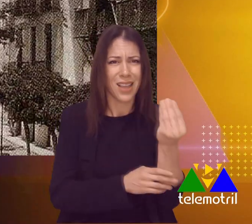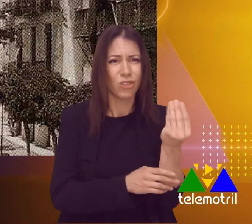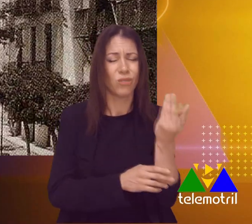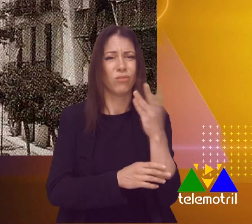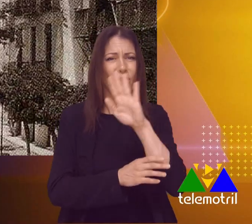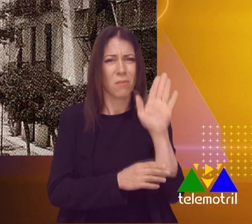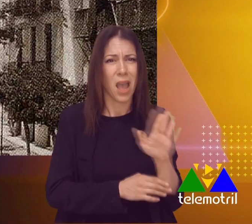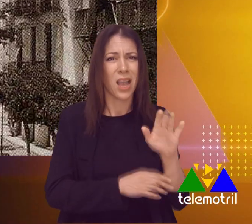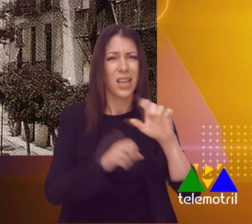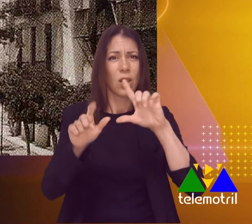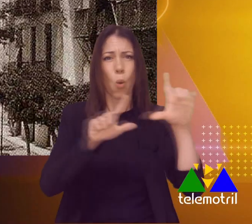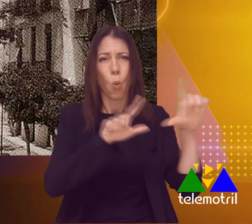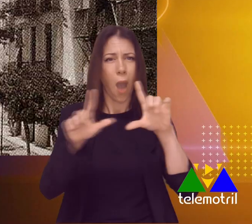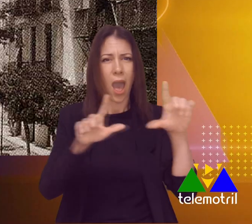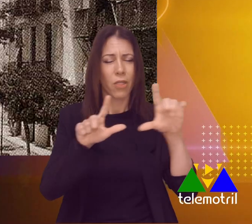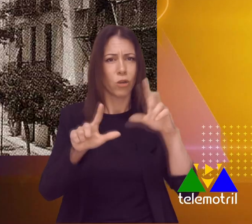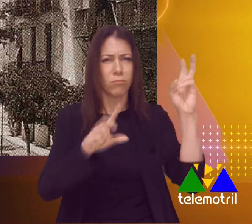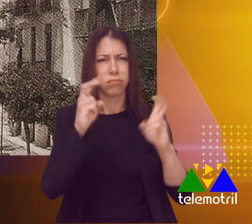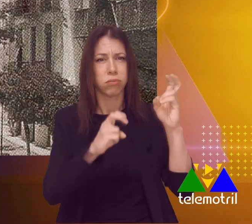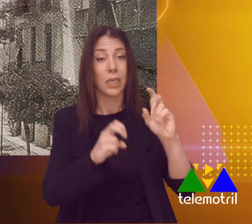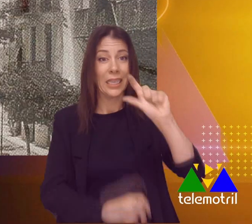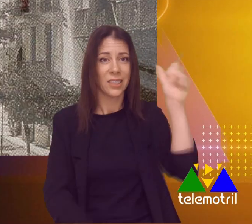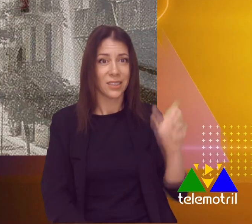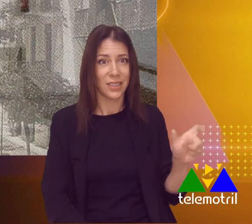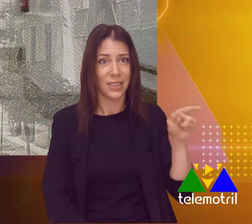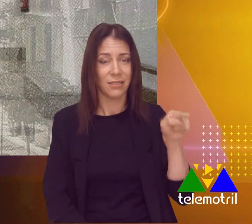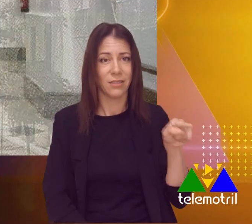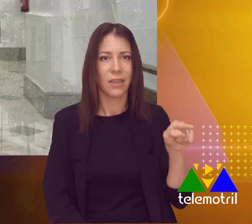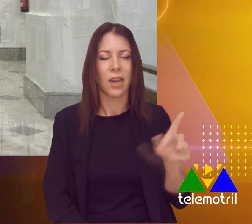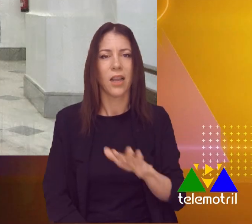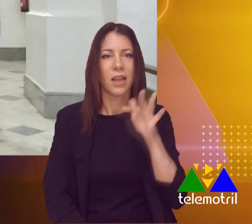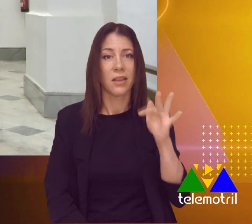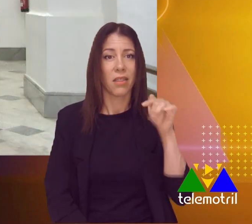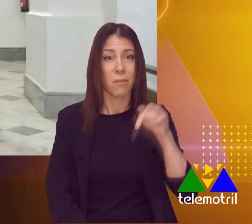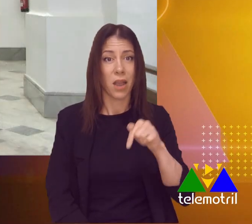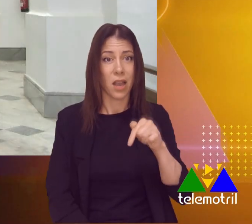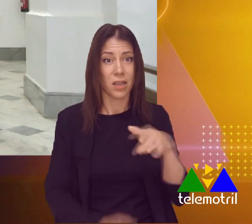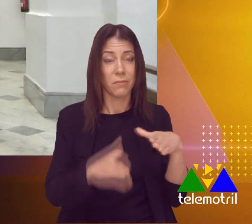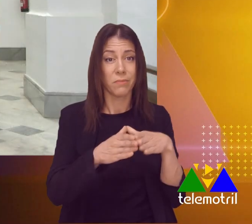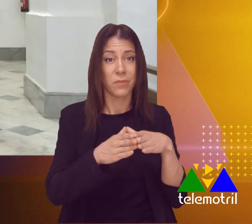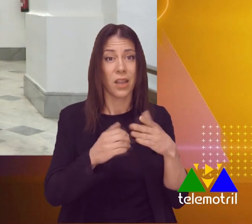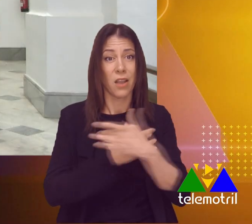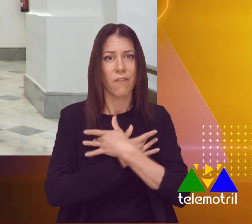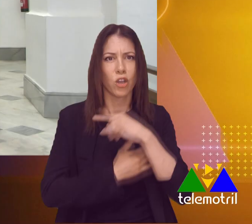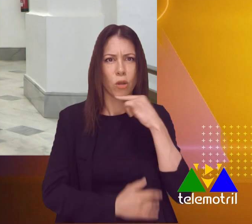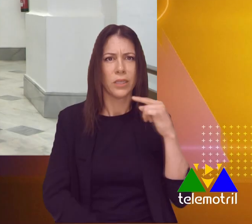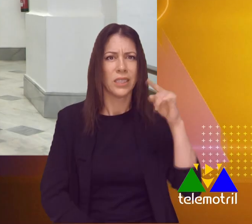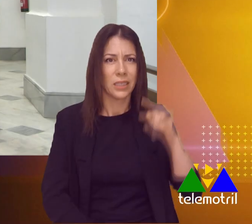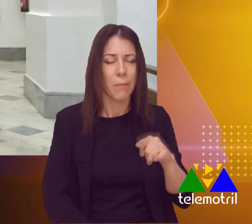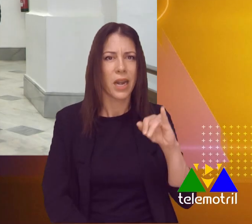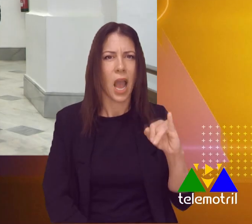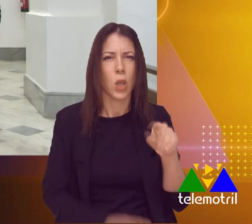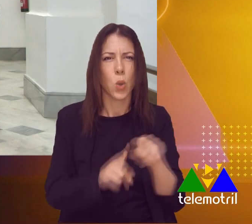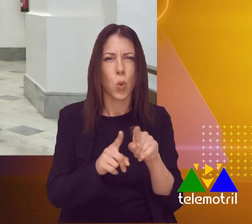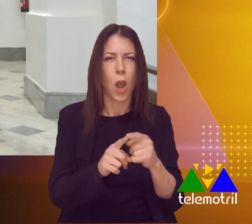y cuadros de Italia. Incluso en la base del retablo de la capilla de Dolores había un romano, un